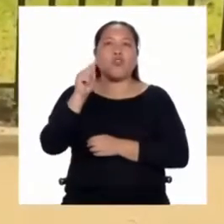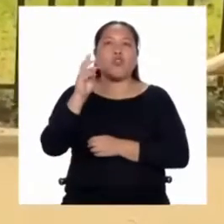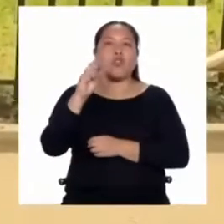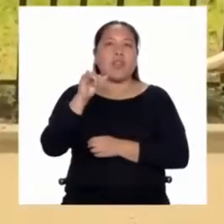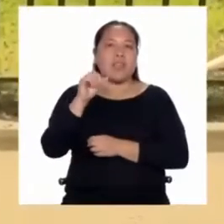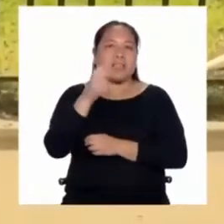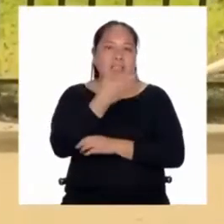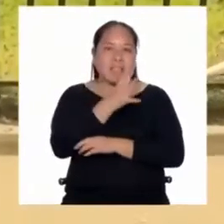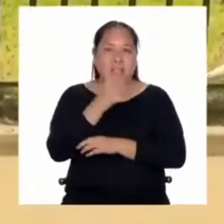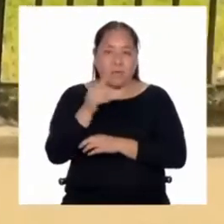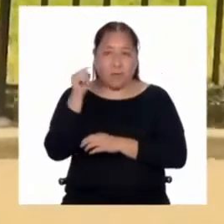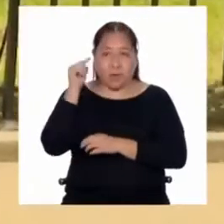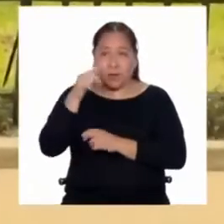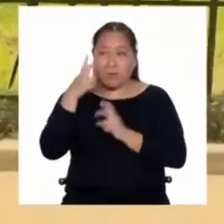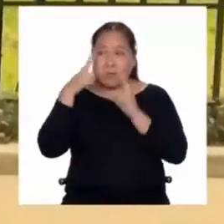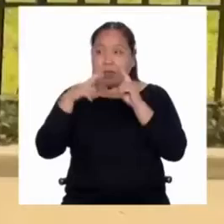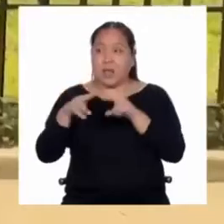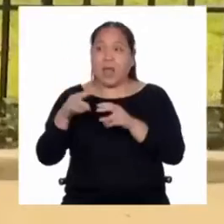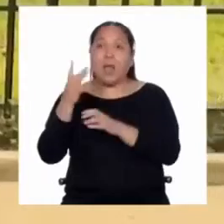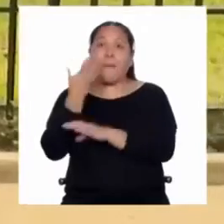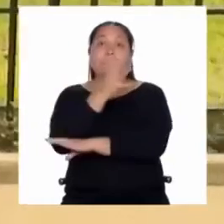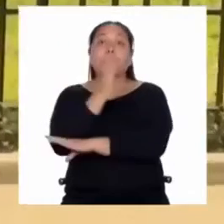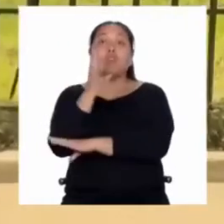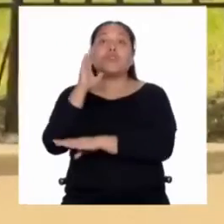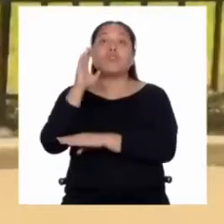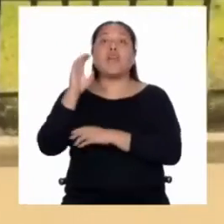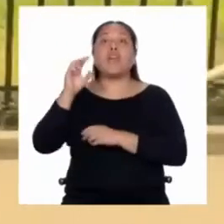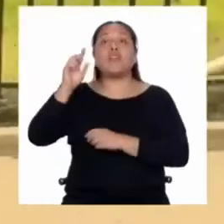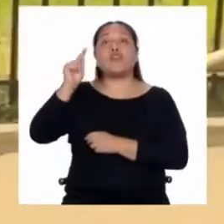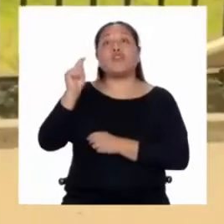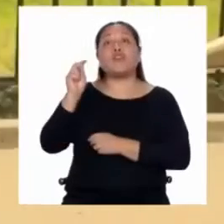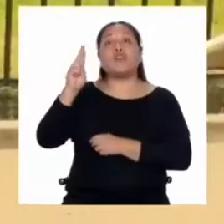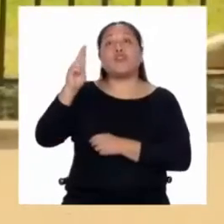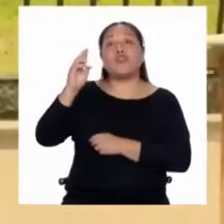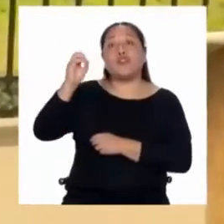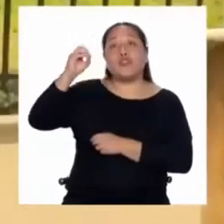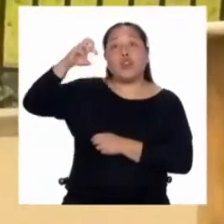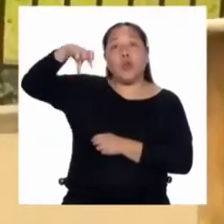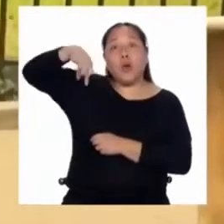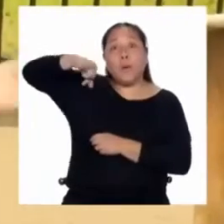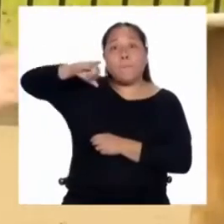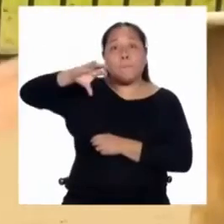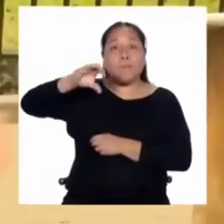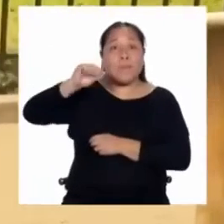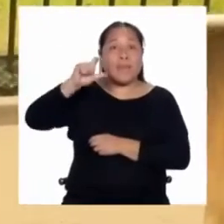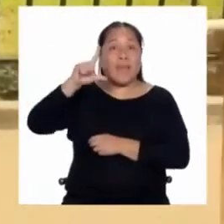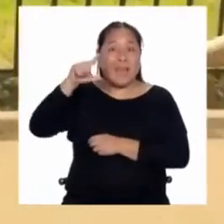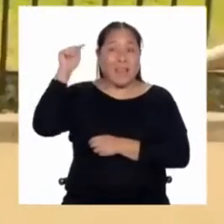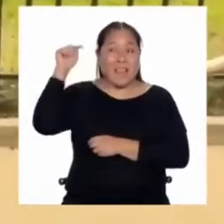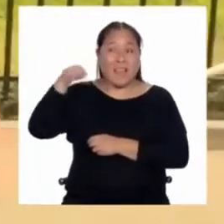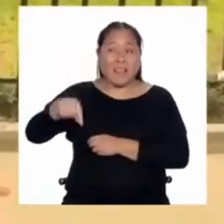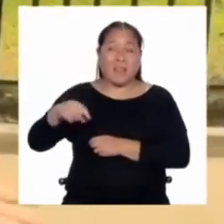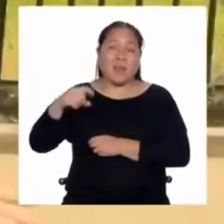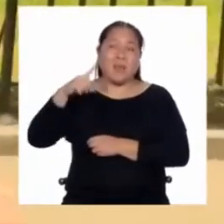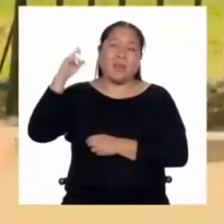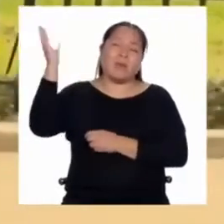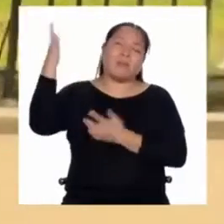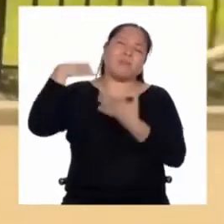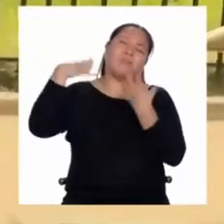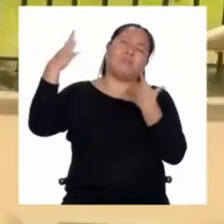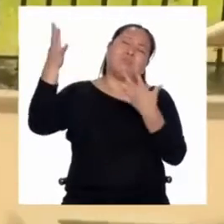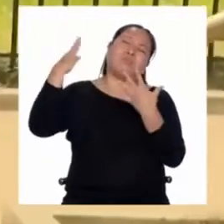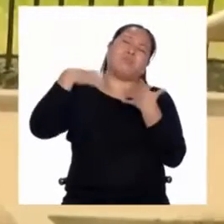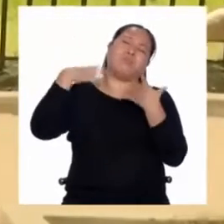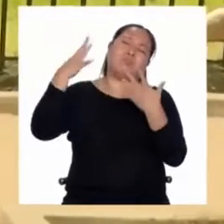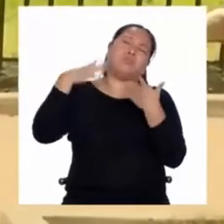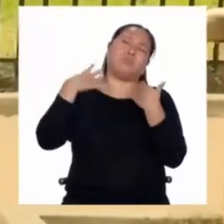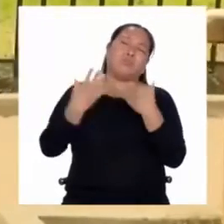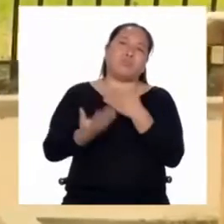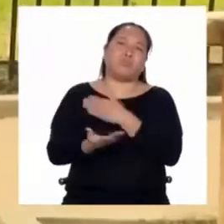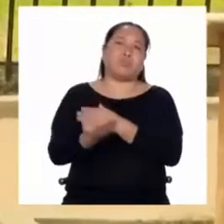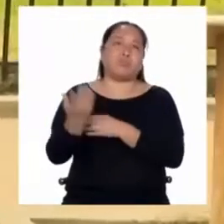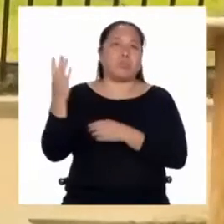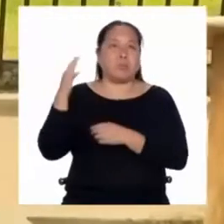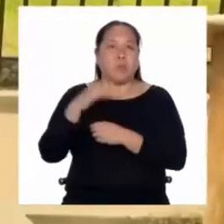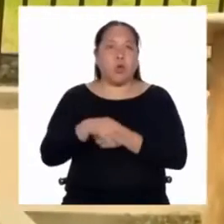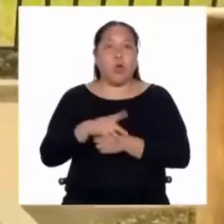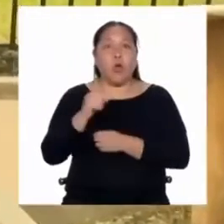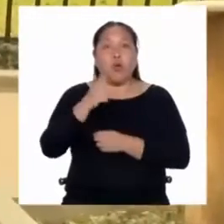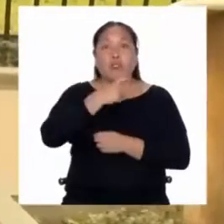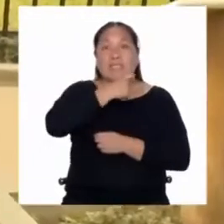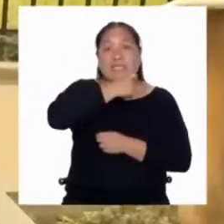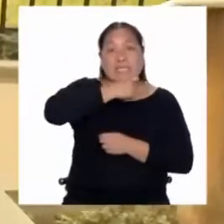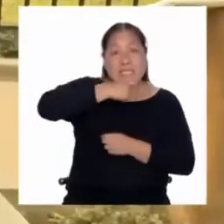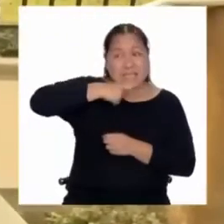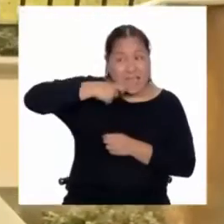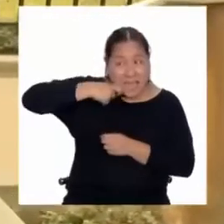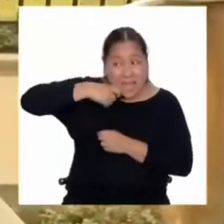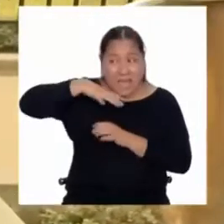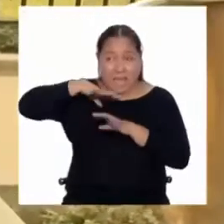tropical. ¿Sabías que el bosque tropical se encuentra en zonas donde hay altas temperaturas durante todo el año? Hay estaciones mucho más secas y